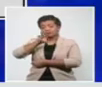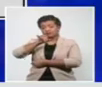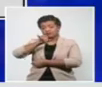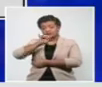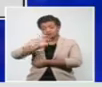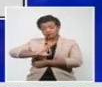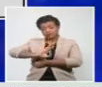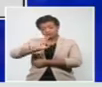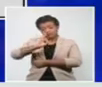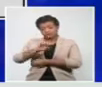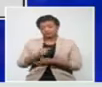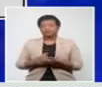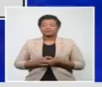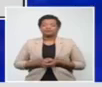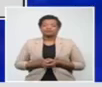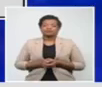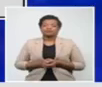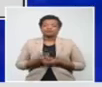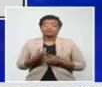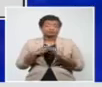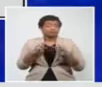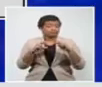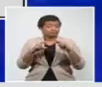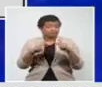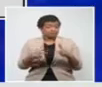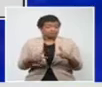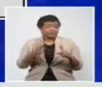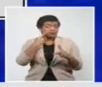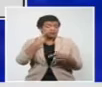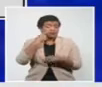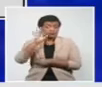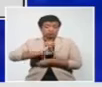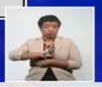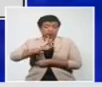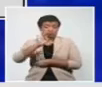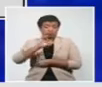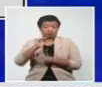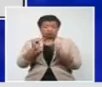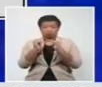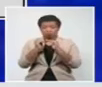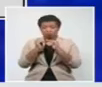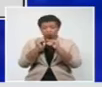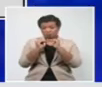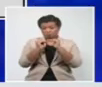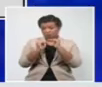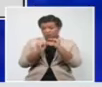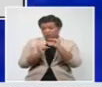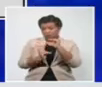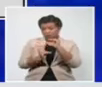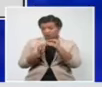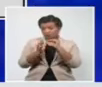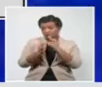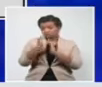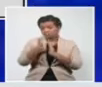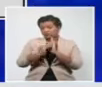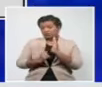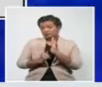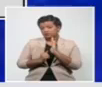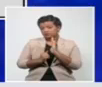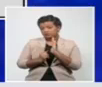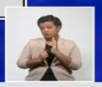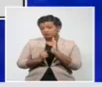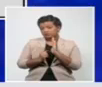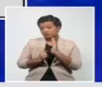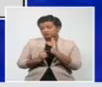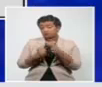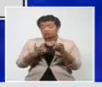0,36%. Reitero, una de las tasas más bajas que hemos tenido por meses, lo cual está en correspondencia